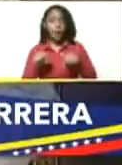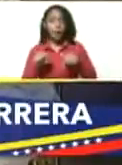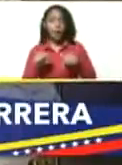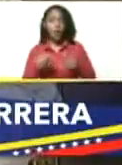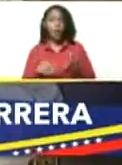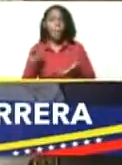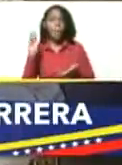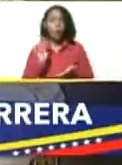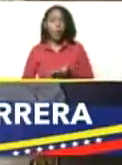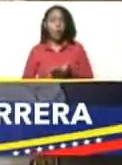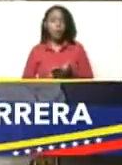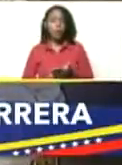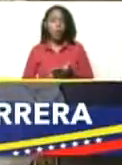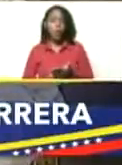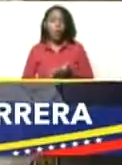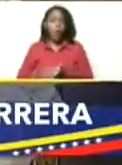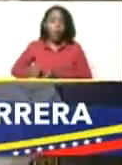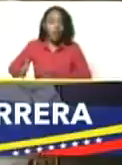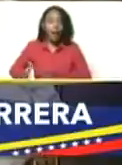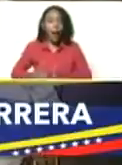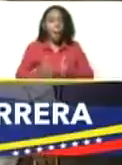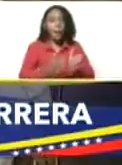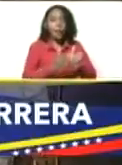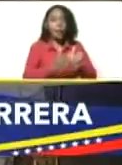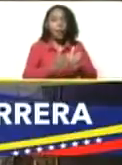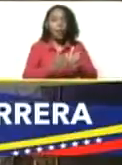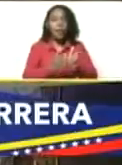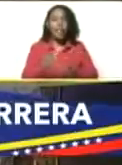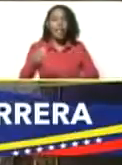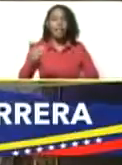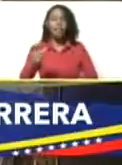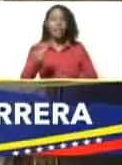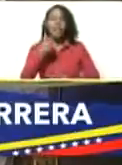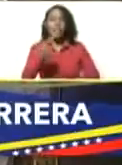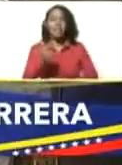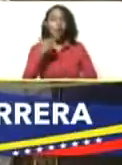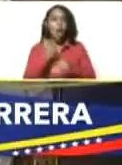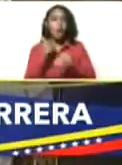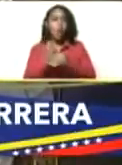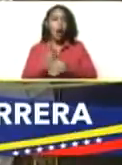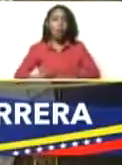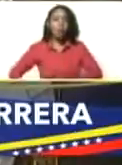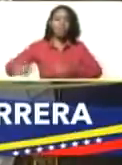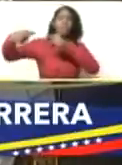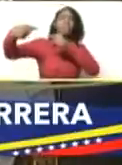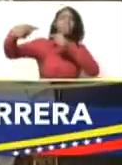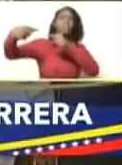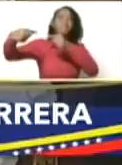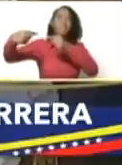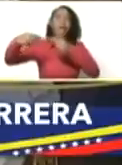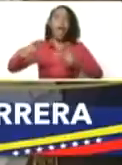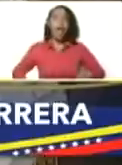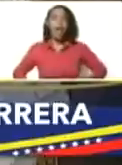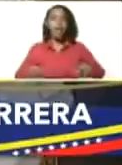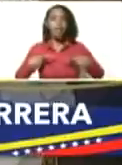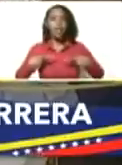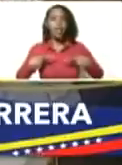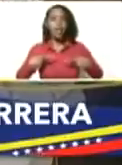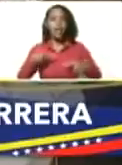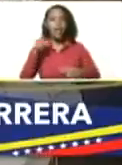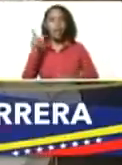un rumbo y lo que nos están es retando. La vida de Alex, perdón, es que